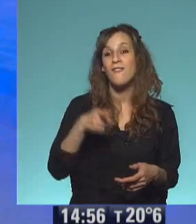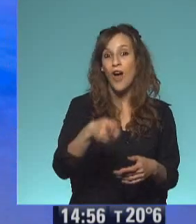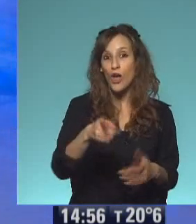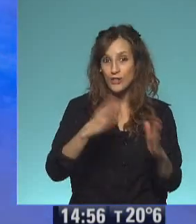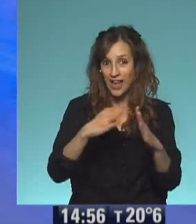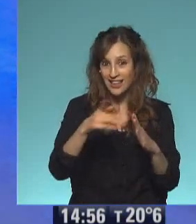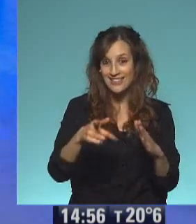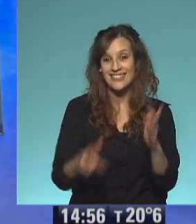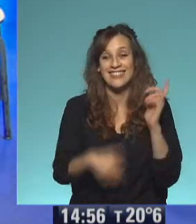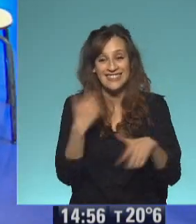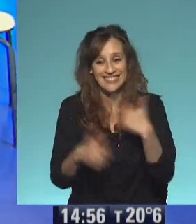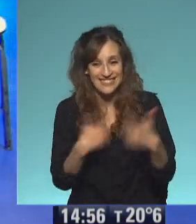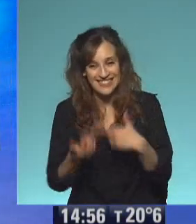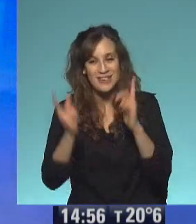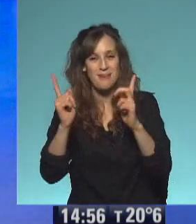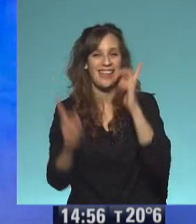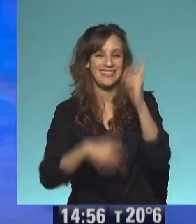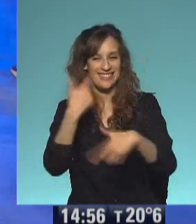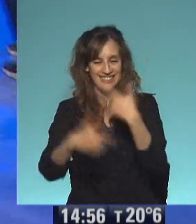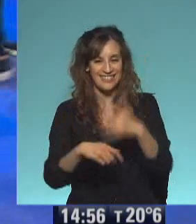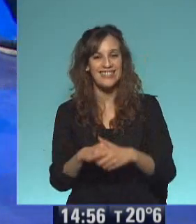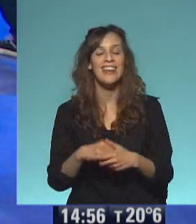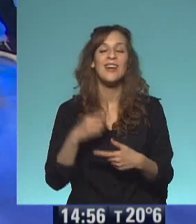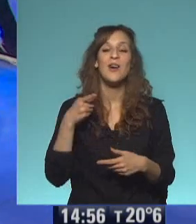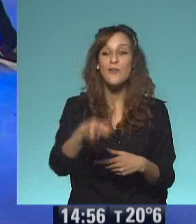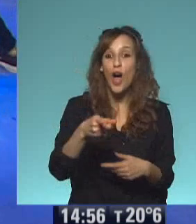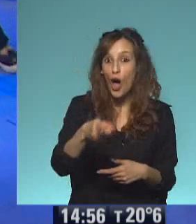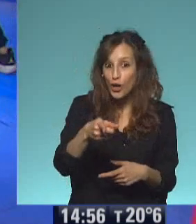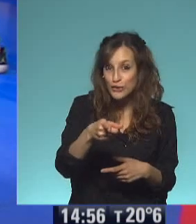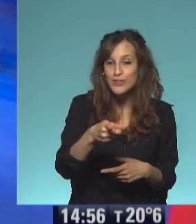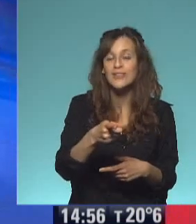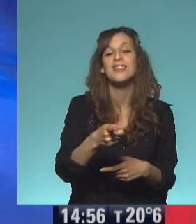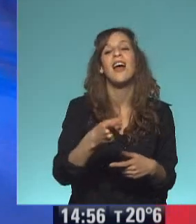casa el teléfono para sacarle una foto. Te dejo agua.